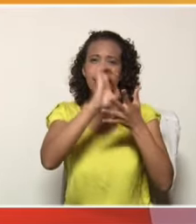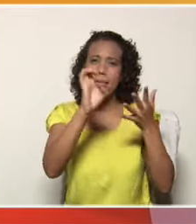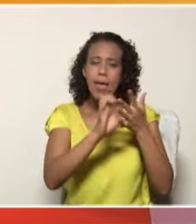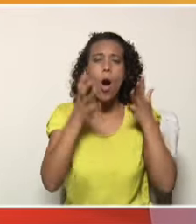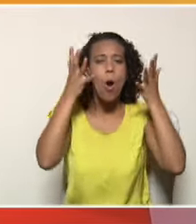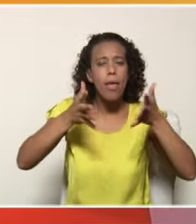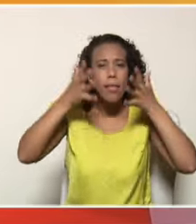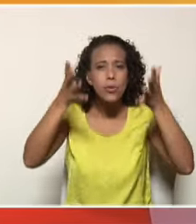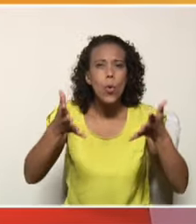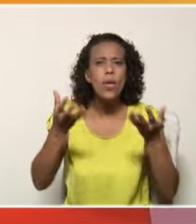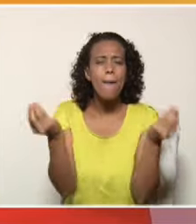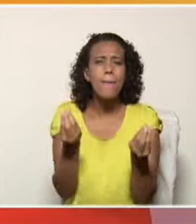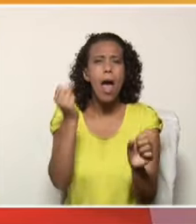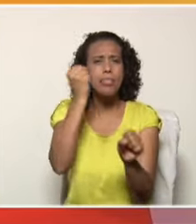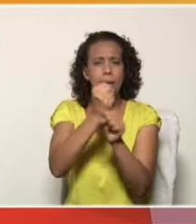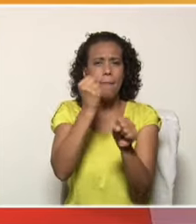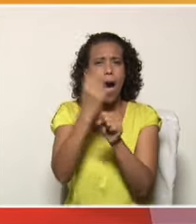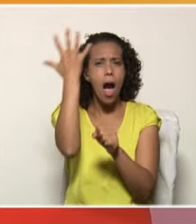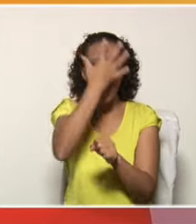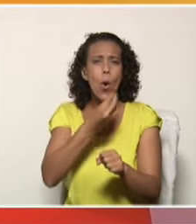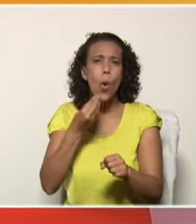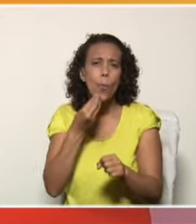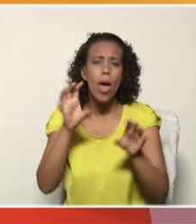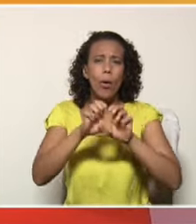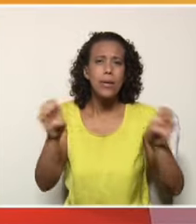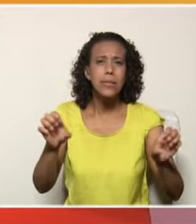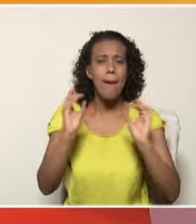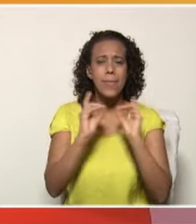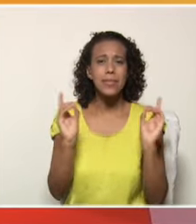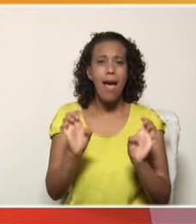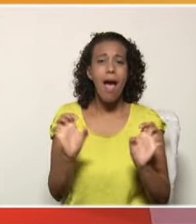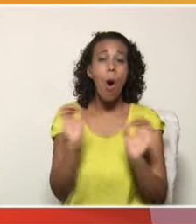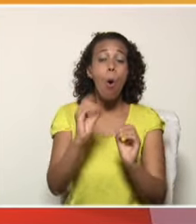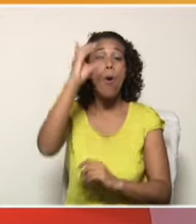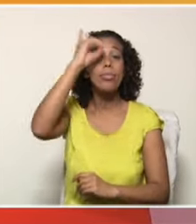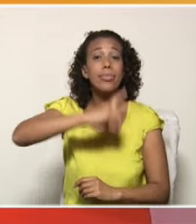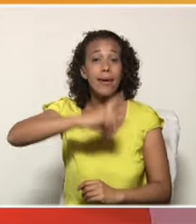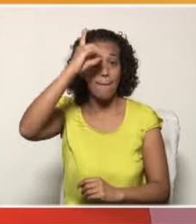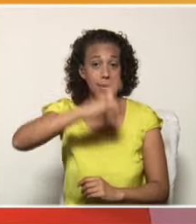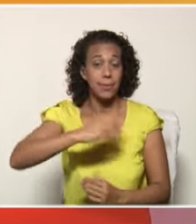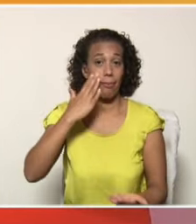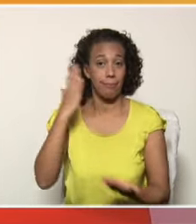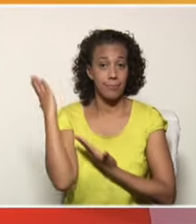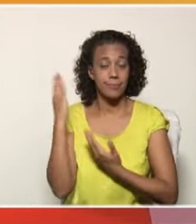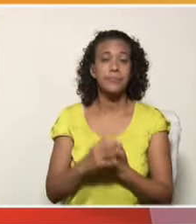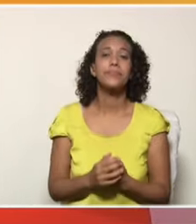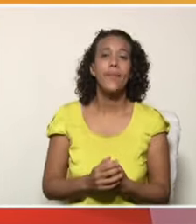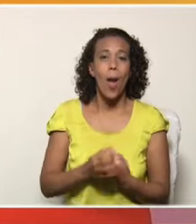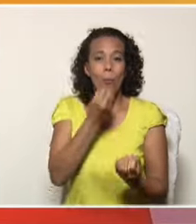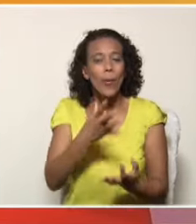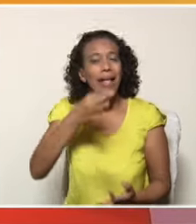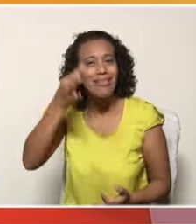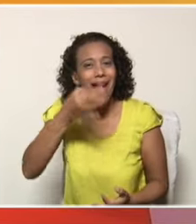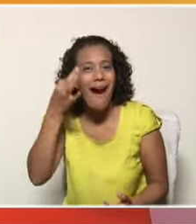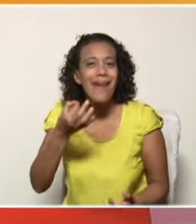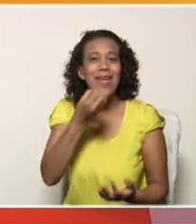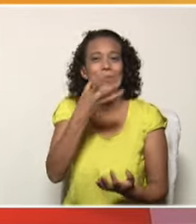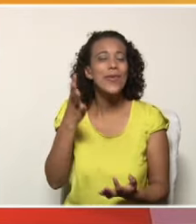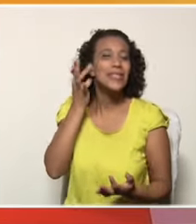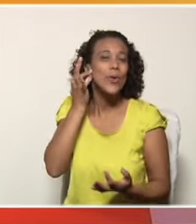y orientaciones para nuestros jóvenes con necesidades educativas especiales y o discapacidad. Muy buenas tardes,